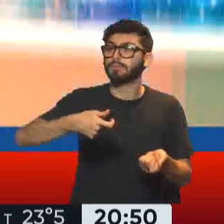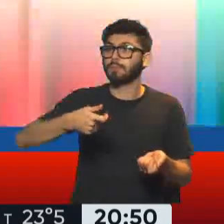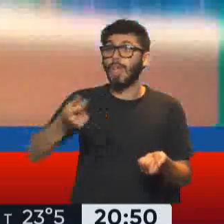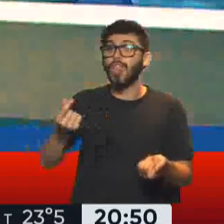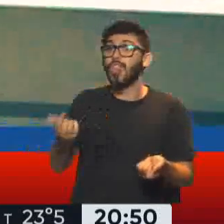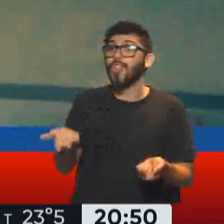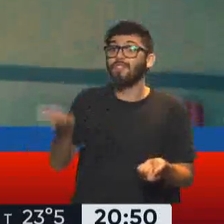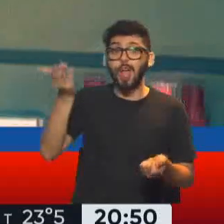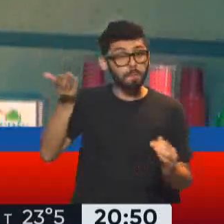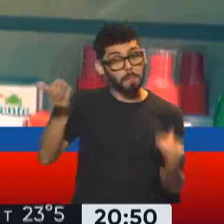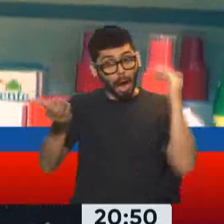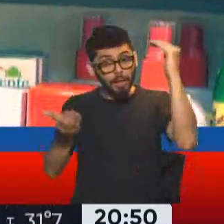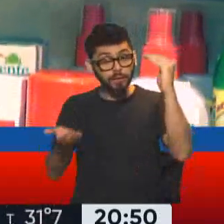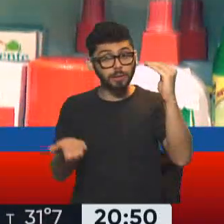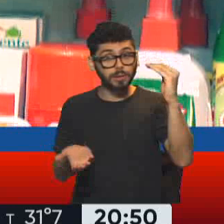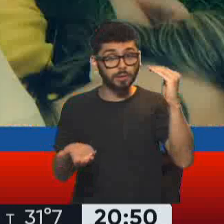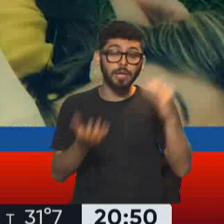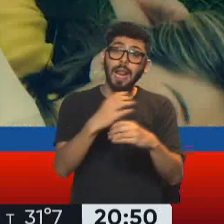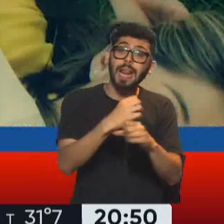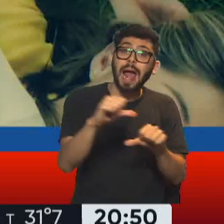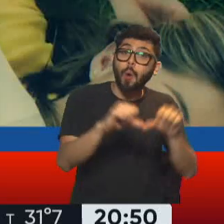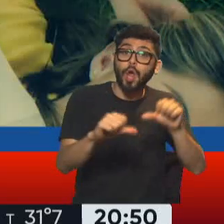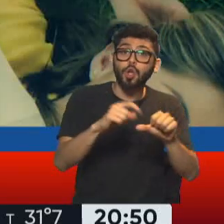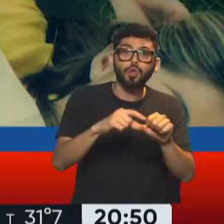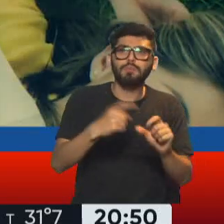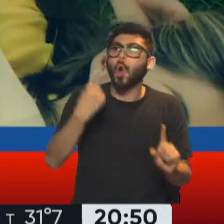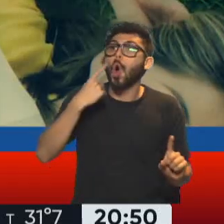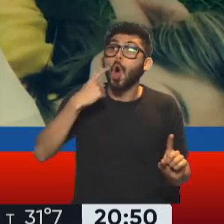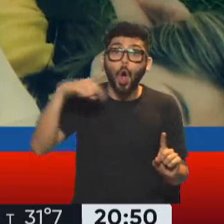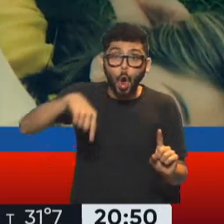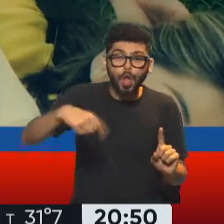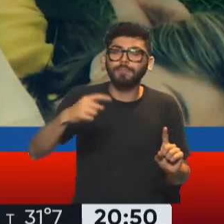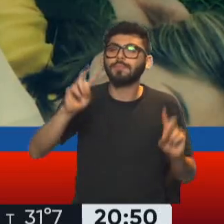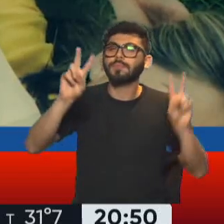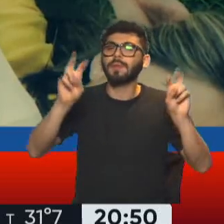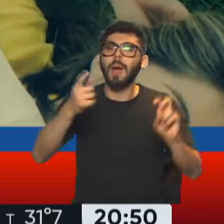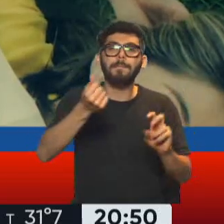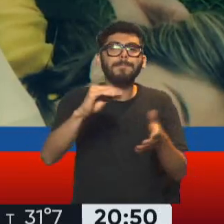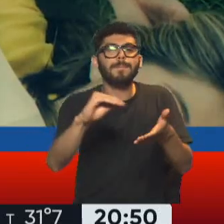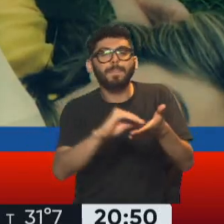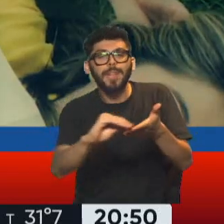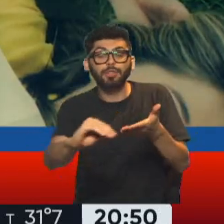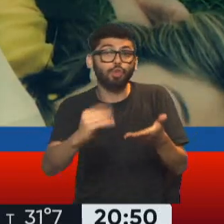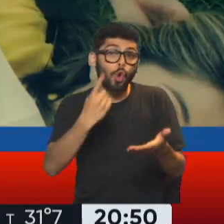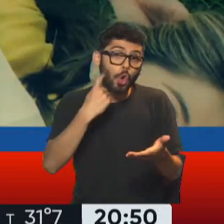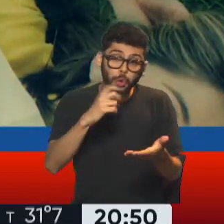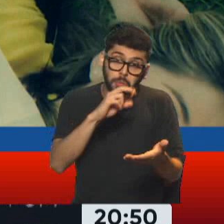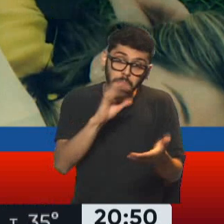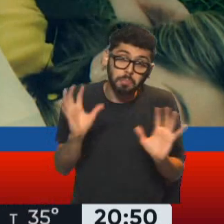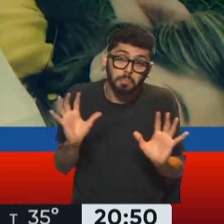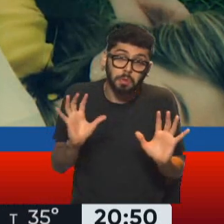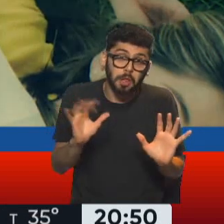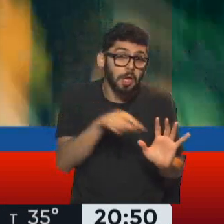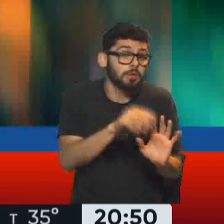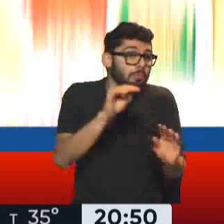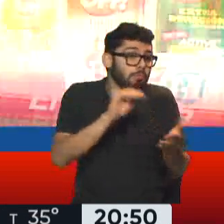permanente. El laboratorio hoy en Argentina no tiene ningún tipo de control ni de regulación en cuanto a poner los precios de sus propios medicamentos. Lo